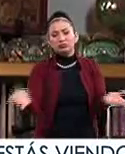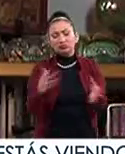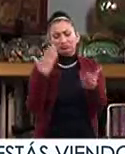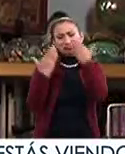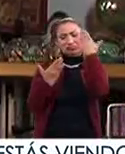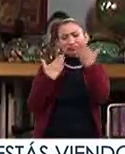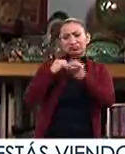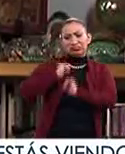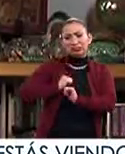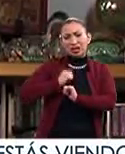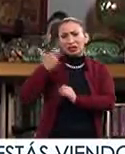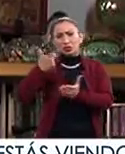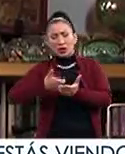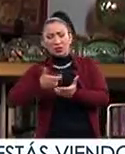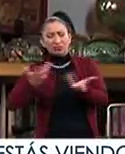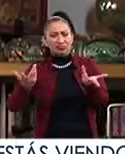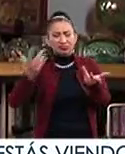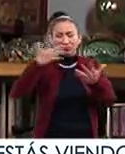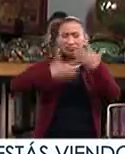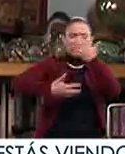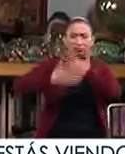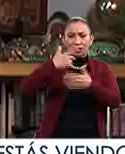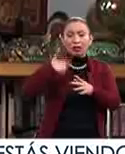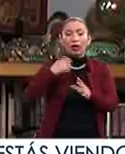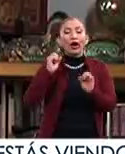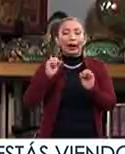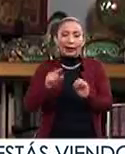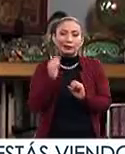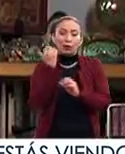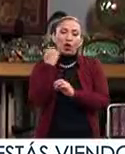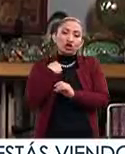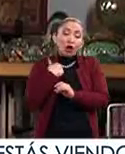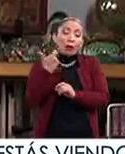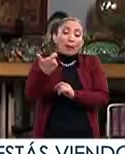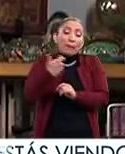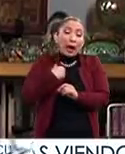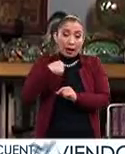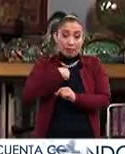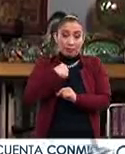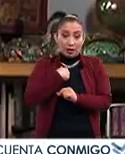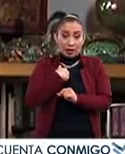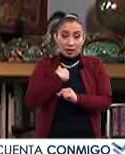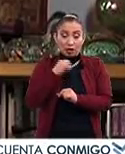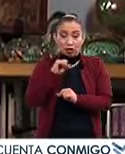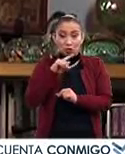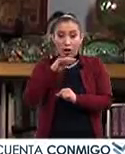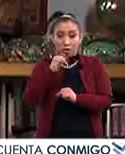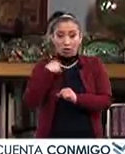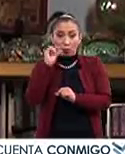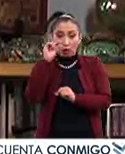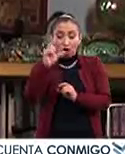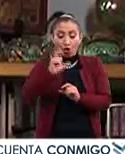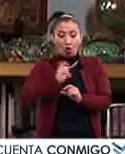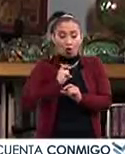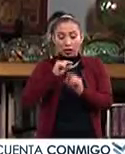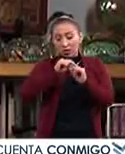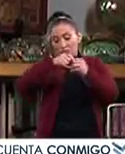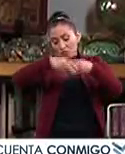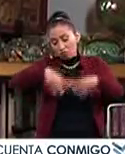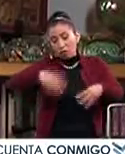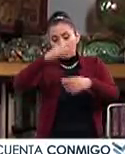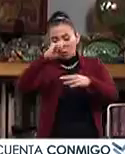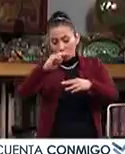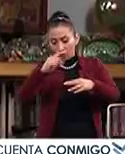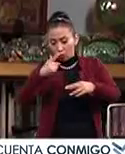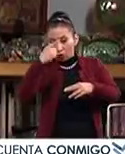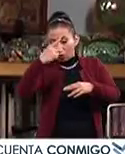combinación entre cargo y sueldo. Entonces, bueno, voy a bajarlo lo más que pueda. Y para ir para abajo, los niveles